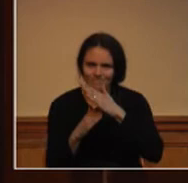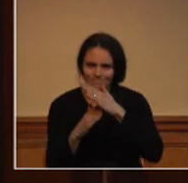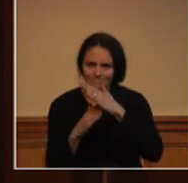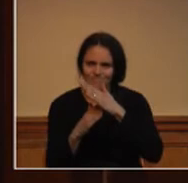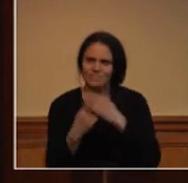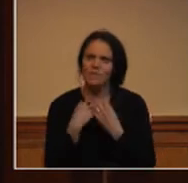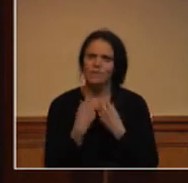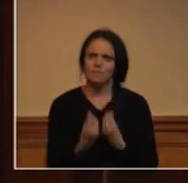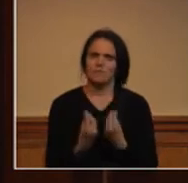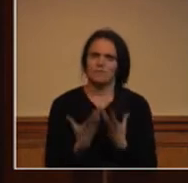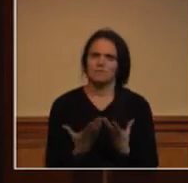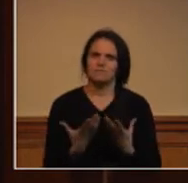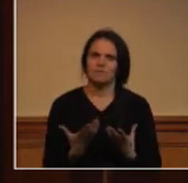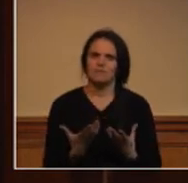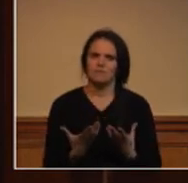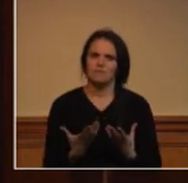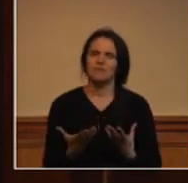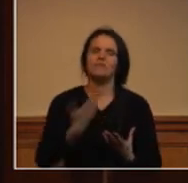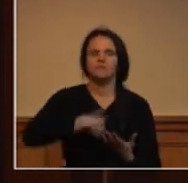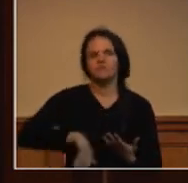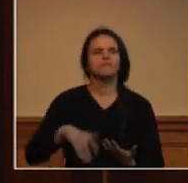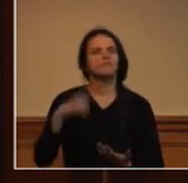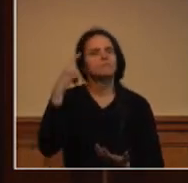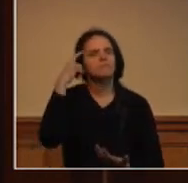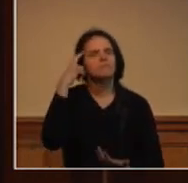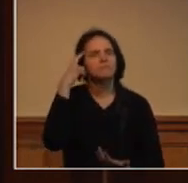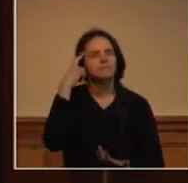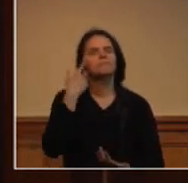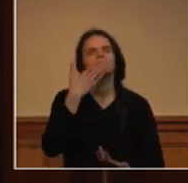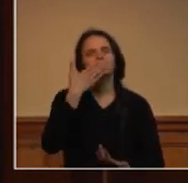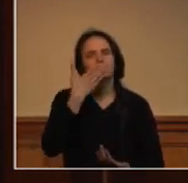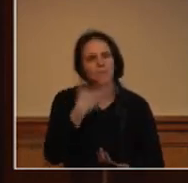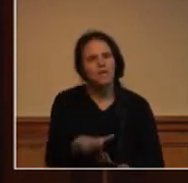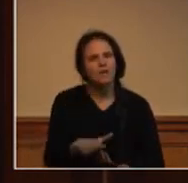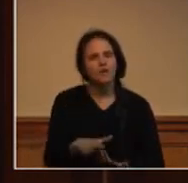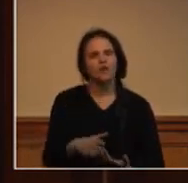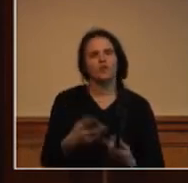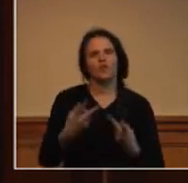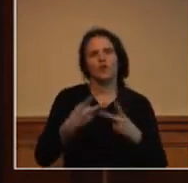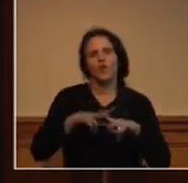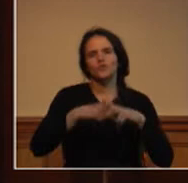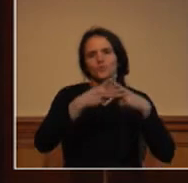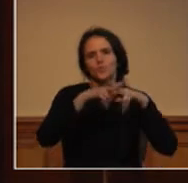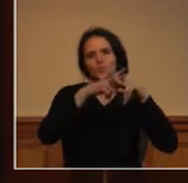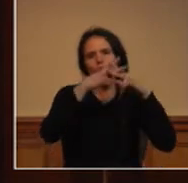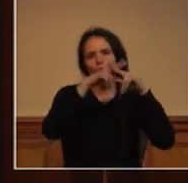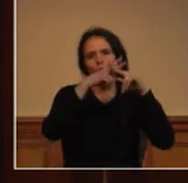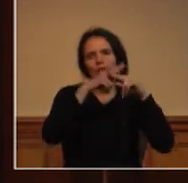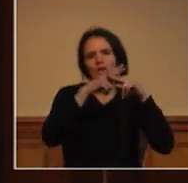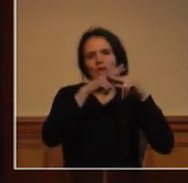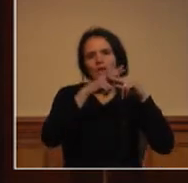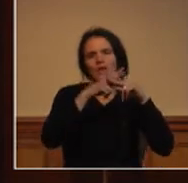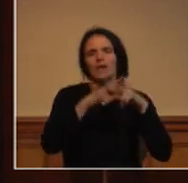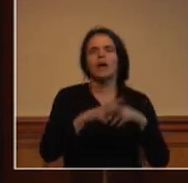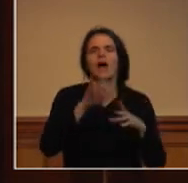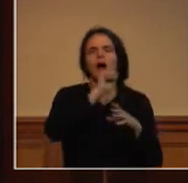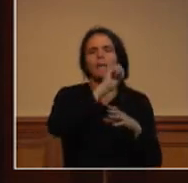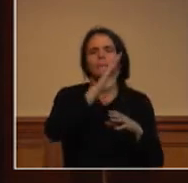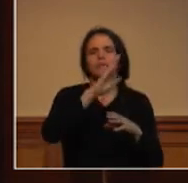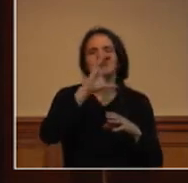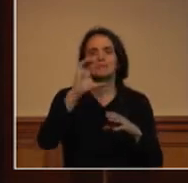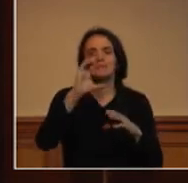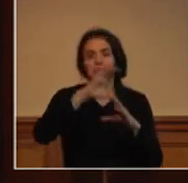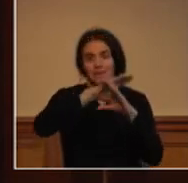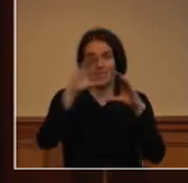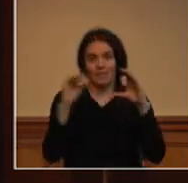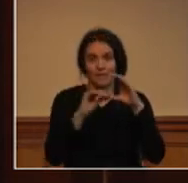estaba pasando, y tomamos la decisión de construir el ABCDETI prelector. Junto con